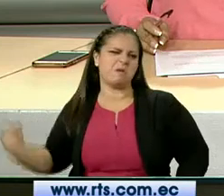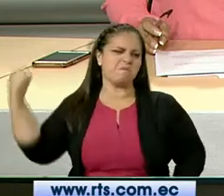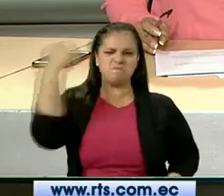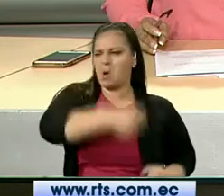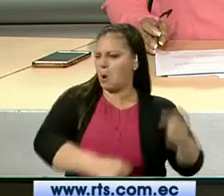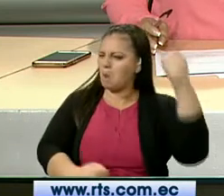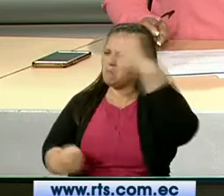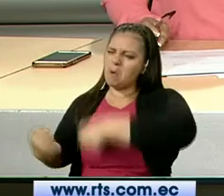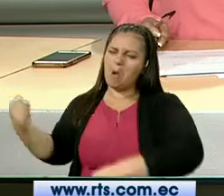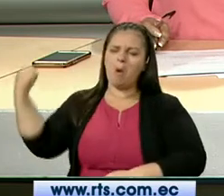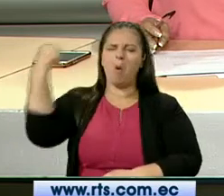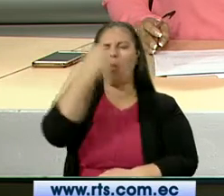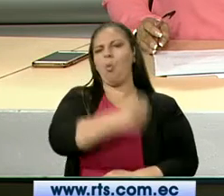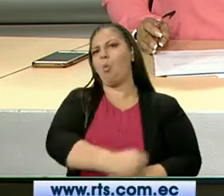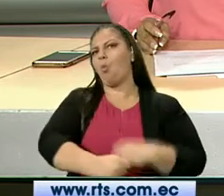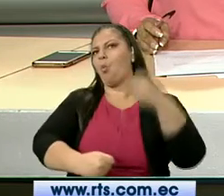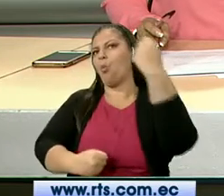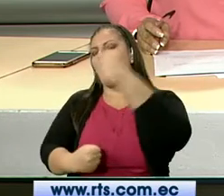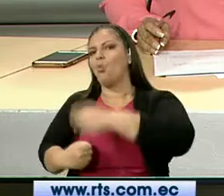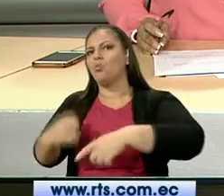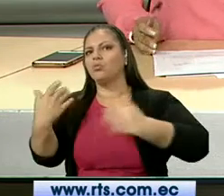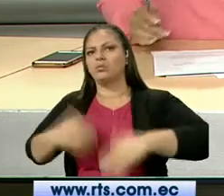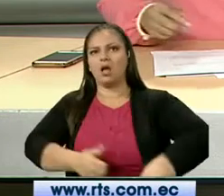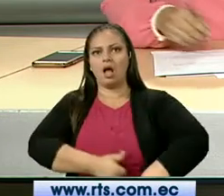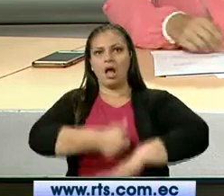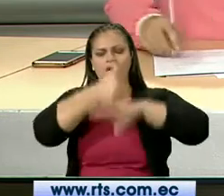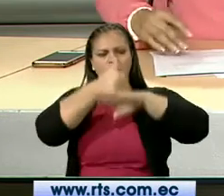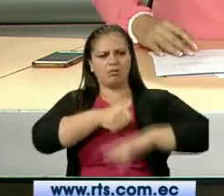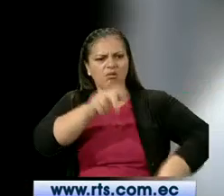discusión y poder ejecutar medidas correctivas. Veamos.